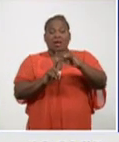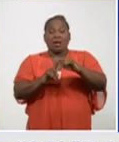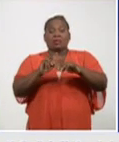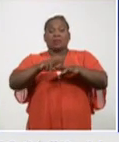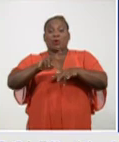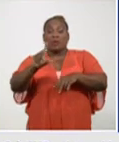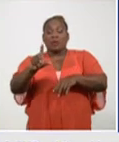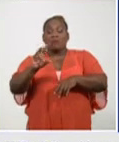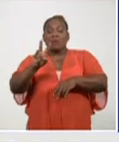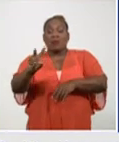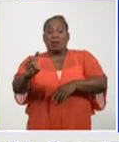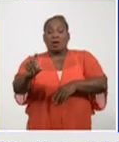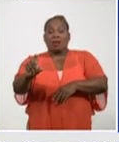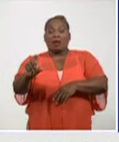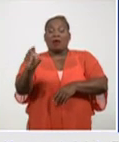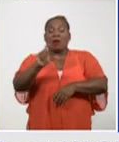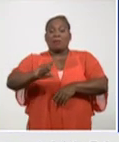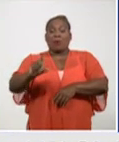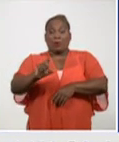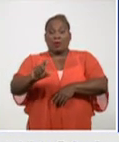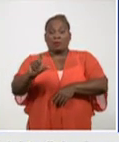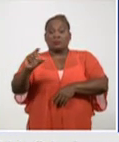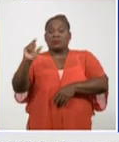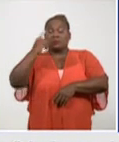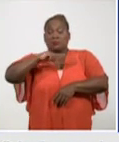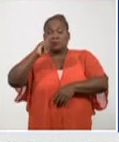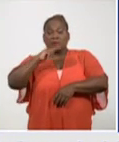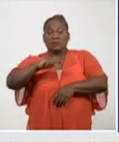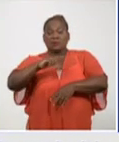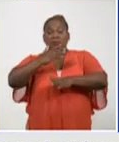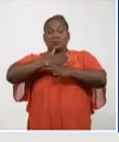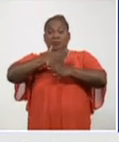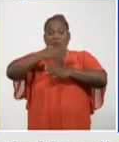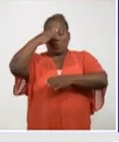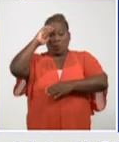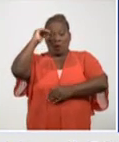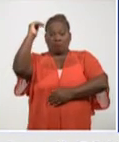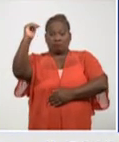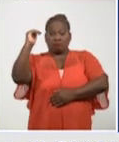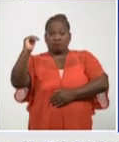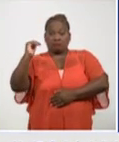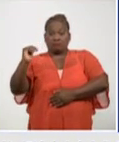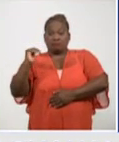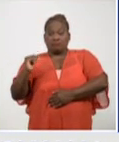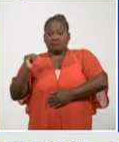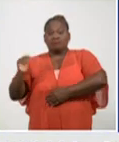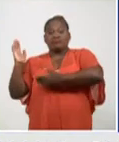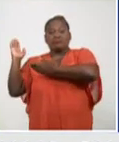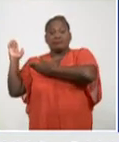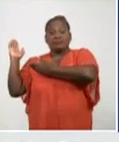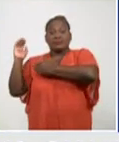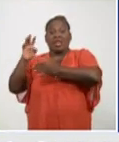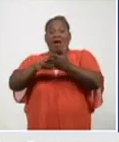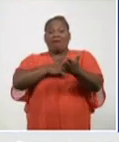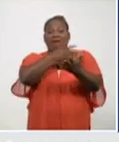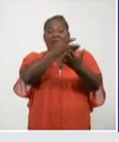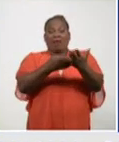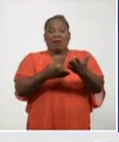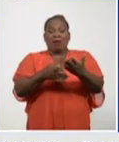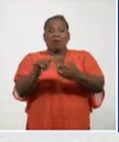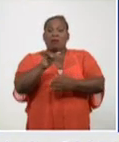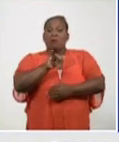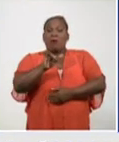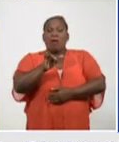Camagüey, Ciego de Ávila, Santiago, y así pudiéramos mencionar todos los municipios